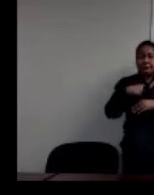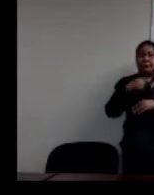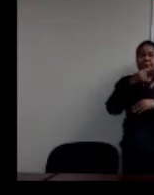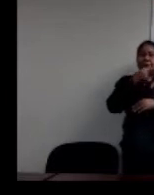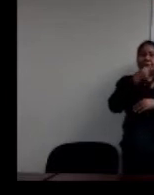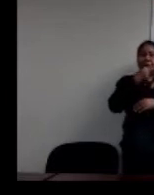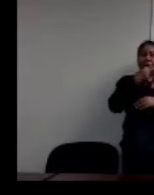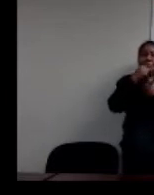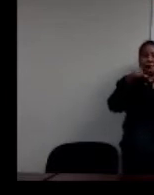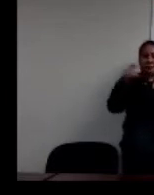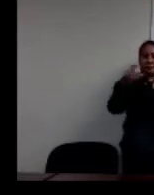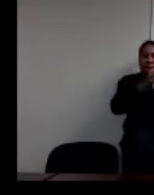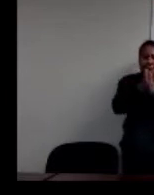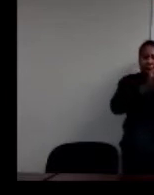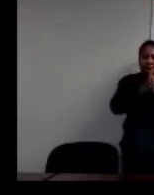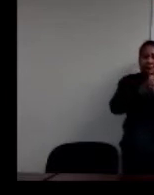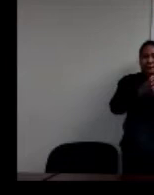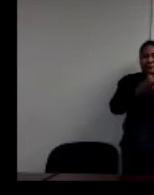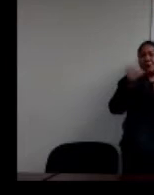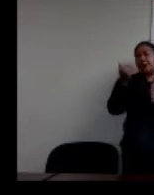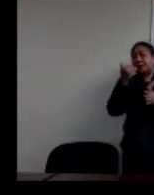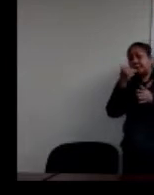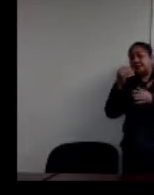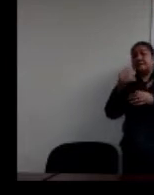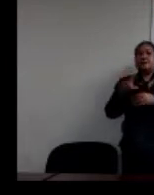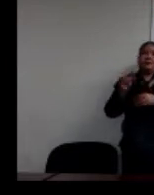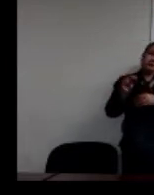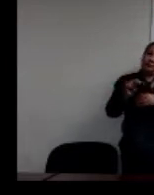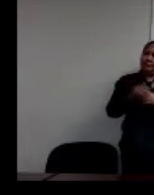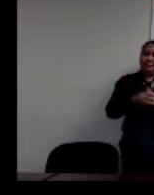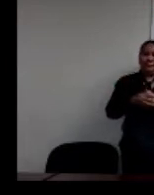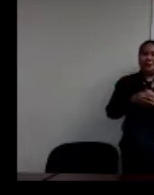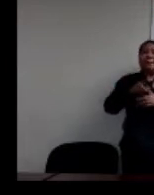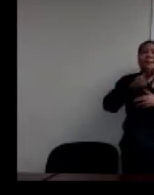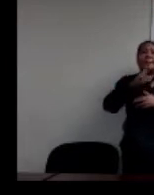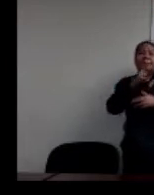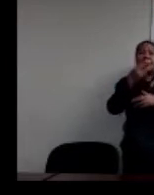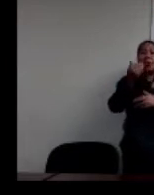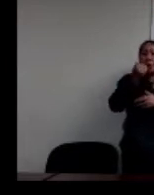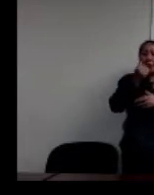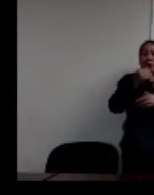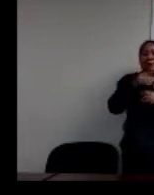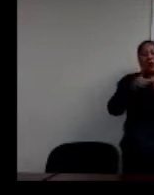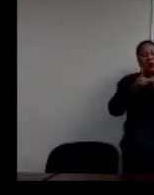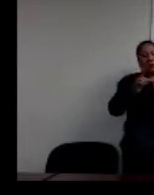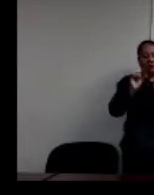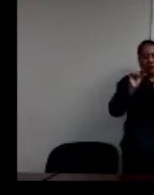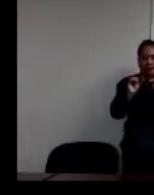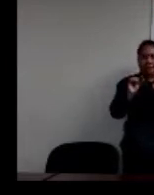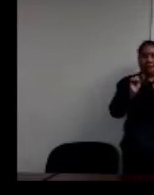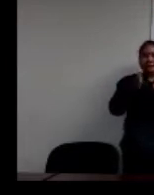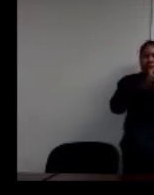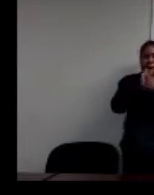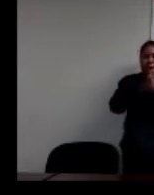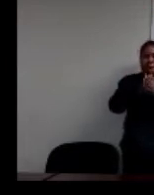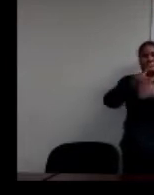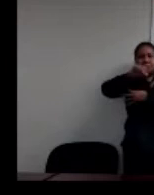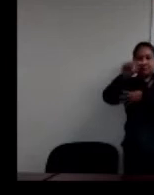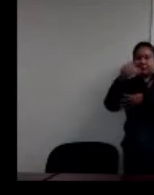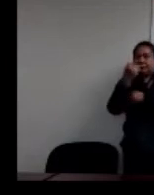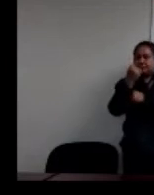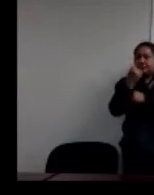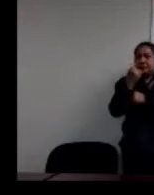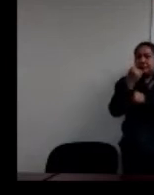el niño se me va a poner muy inquieto. Pero si le doy una proporción que le corresponda después de haber